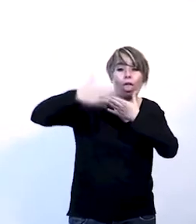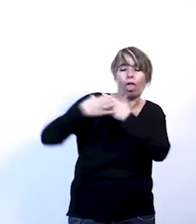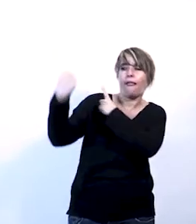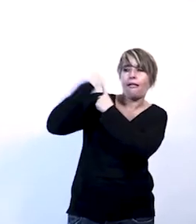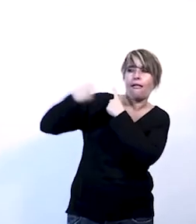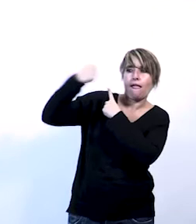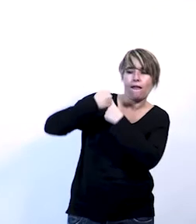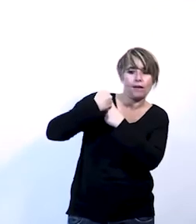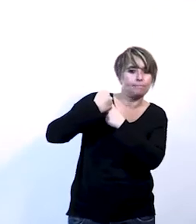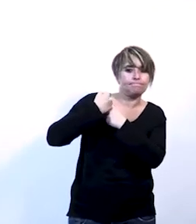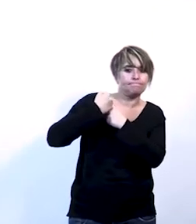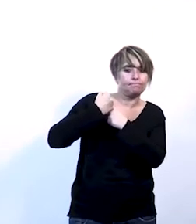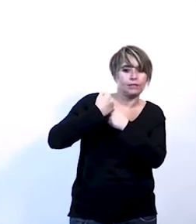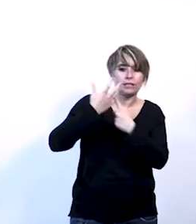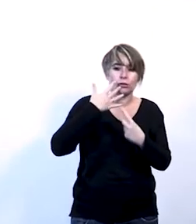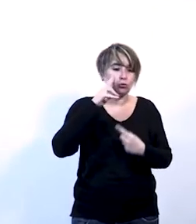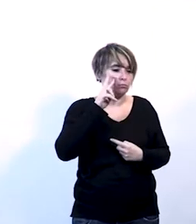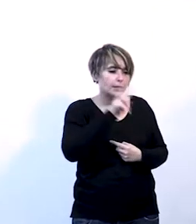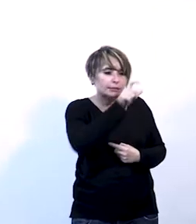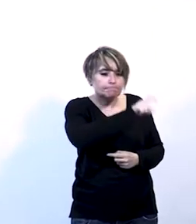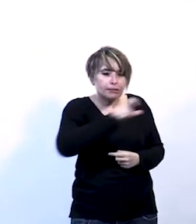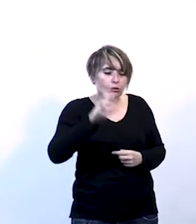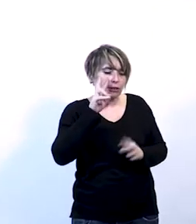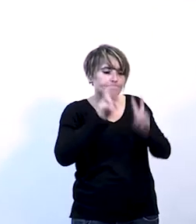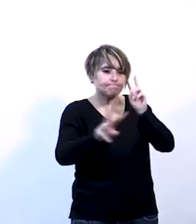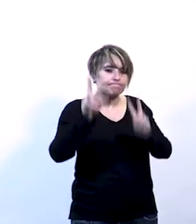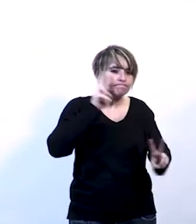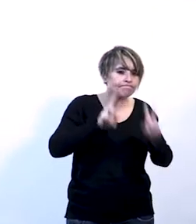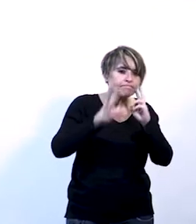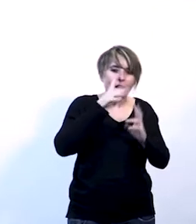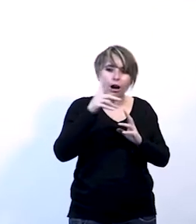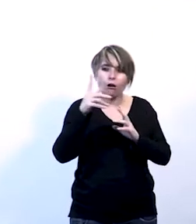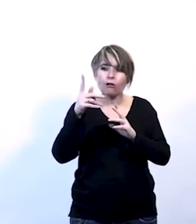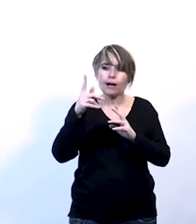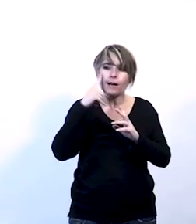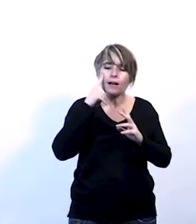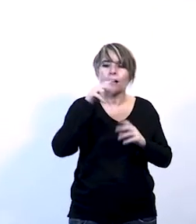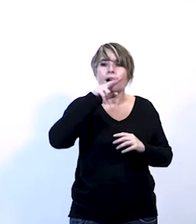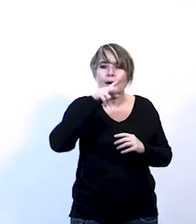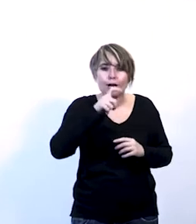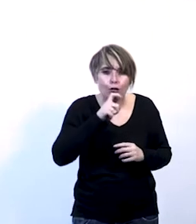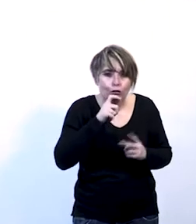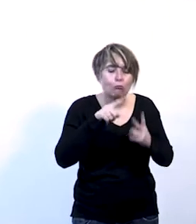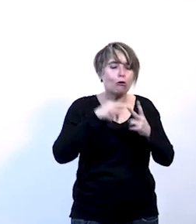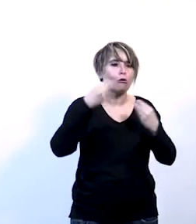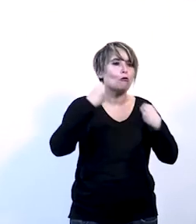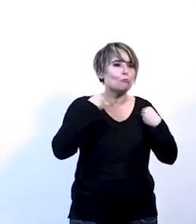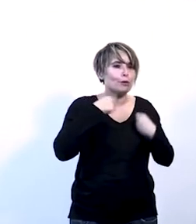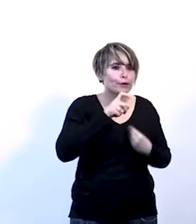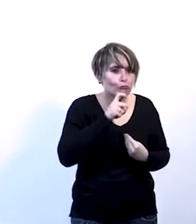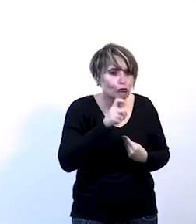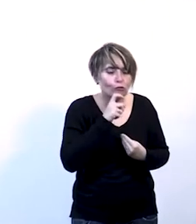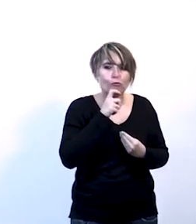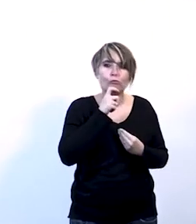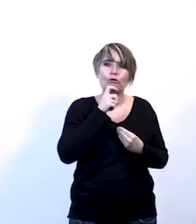que la verdad, tú empiezas a ver la gente cómo trata, cómo vive, cómo habla, cómo